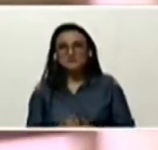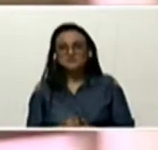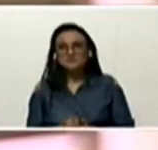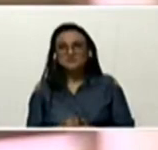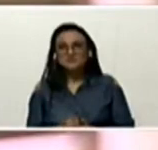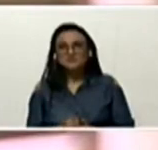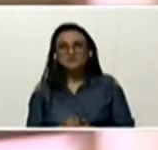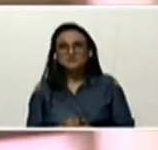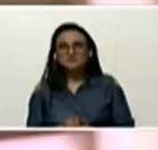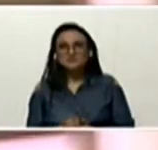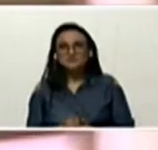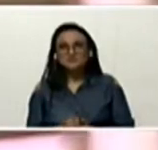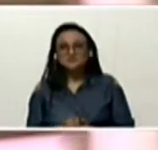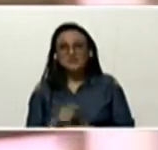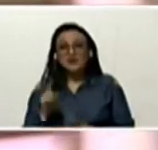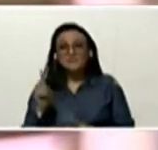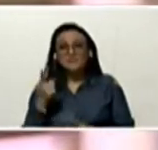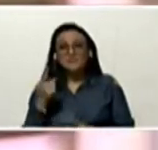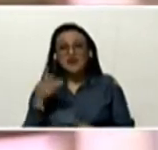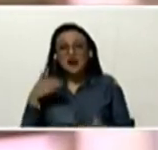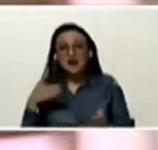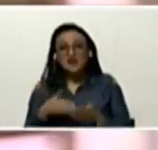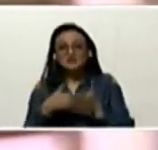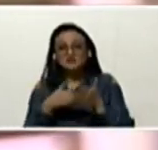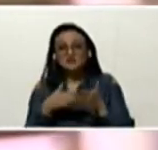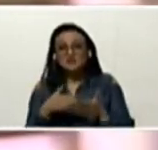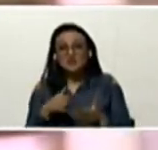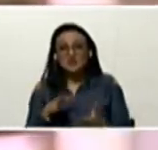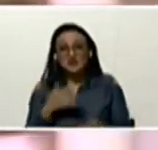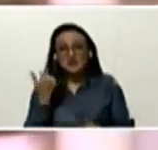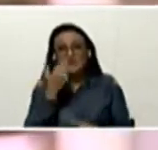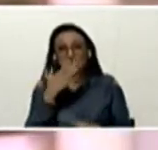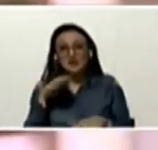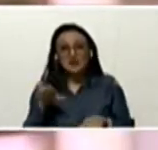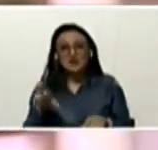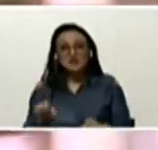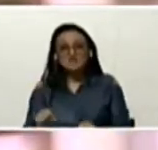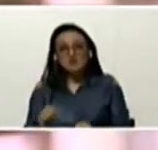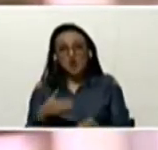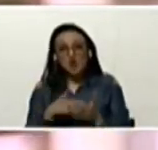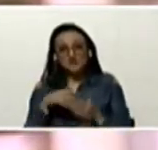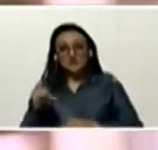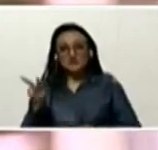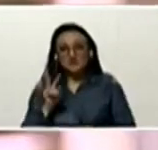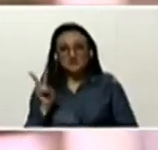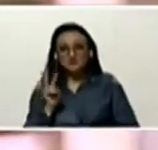Machado, las primeras agresiones del imperialismo contra Venezuela.